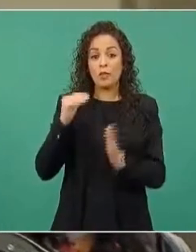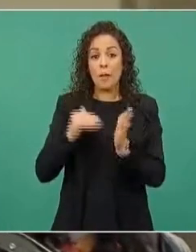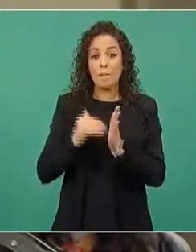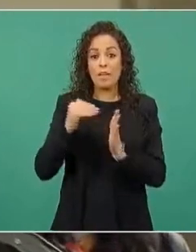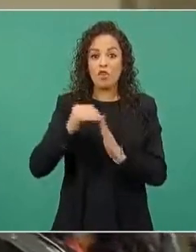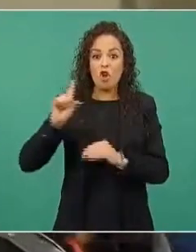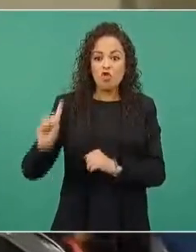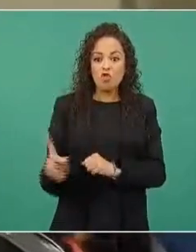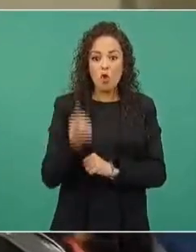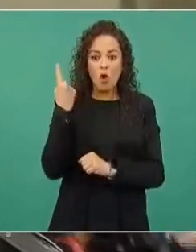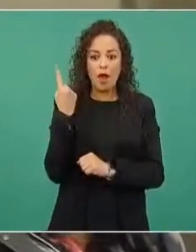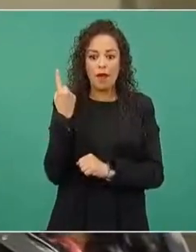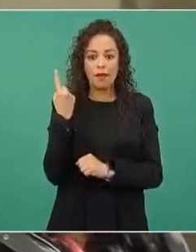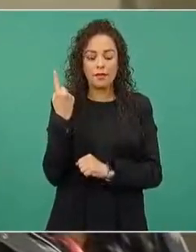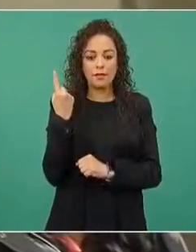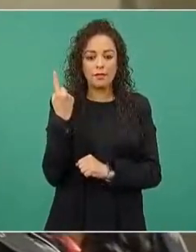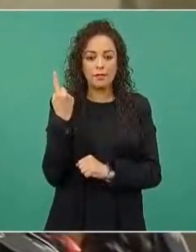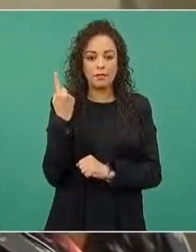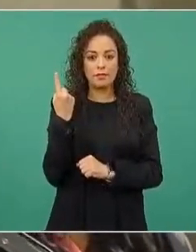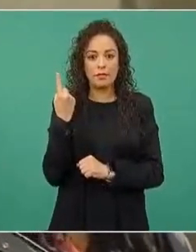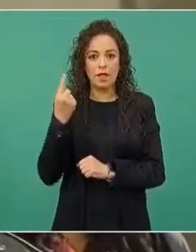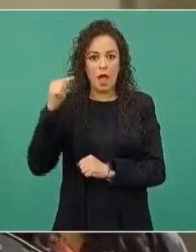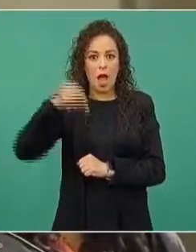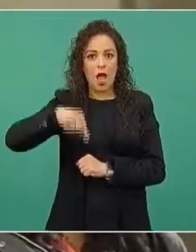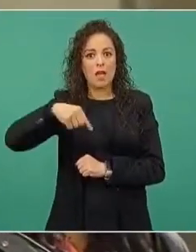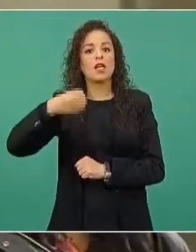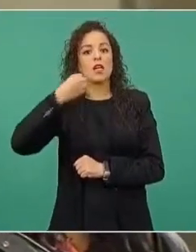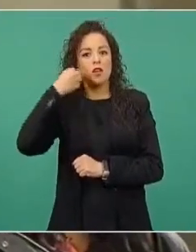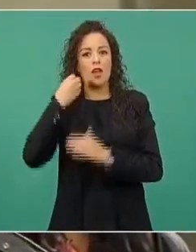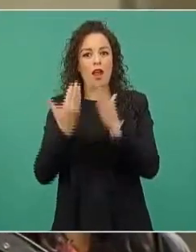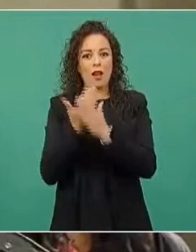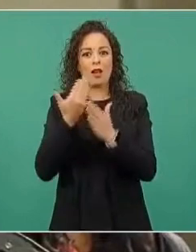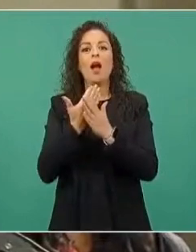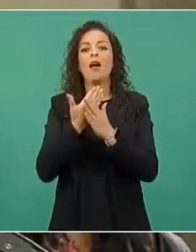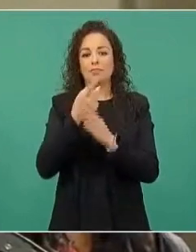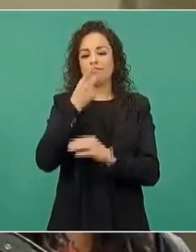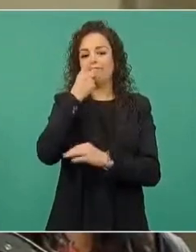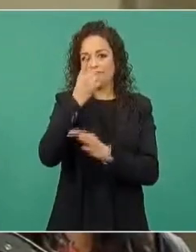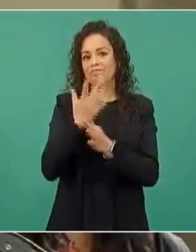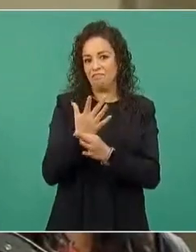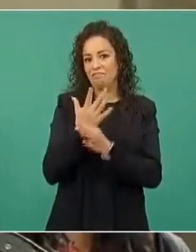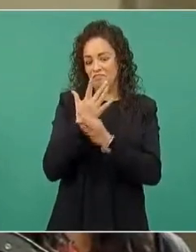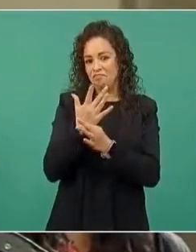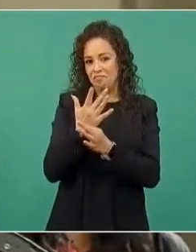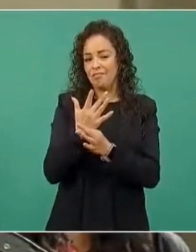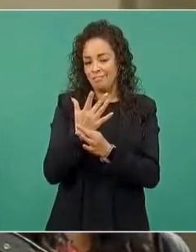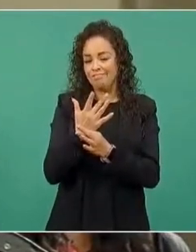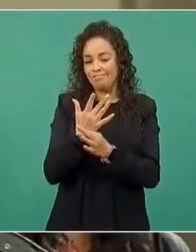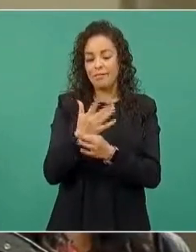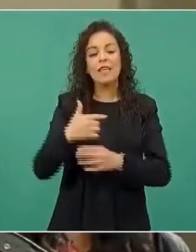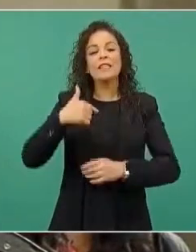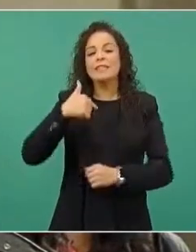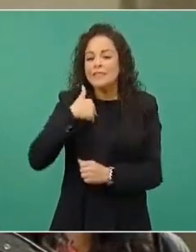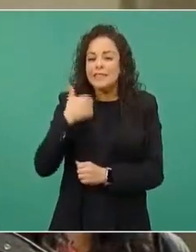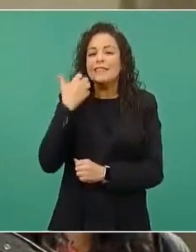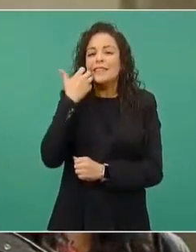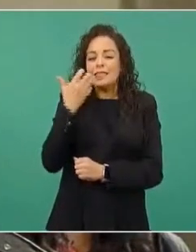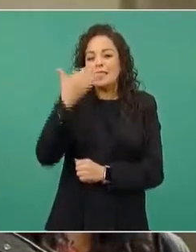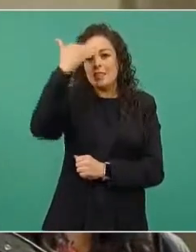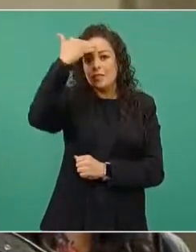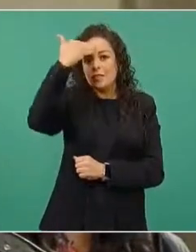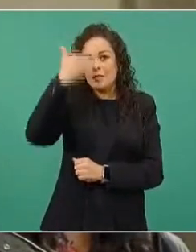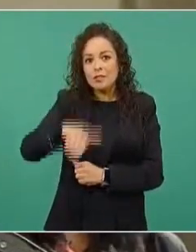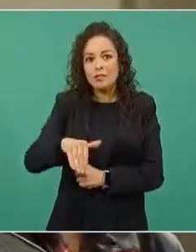dólares, que aquí en la mañanera se dijo. Yo quisiera saber si va a haber